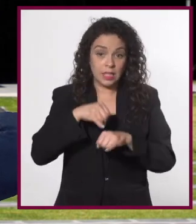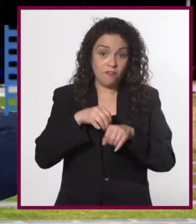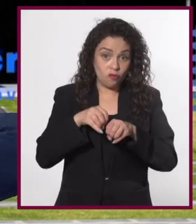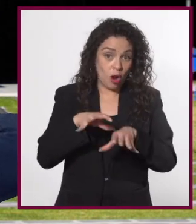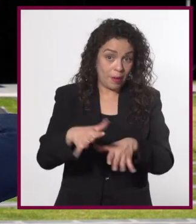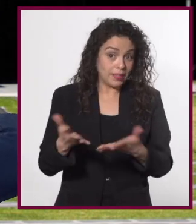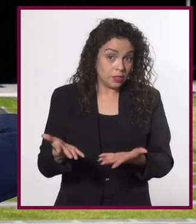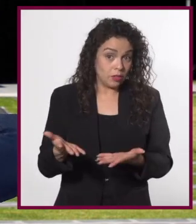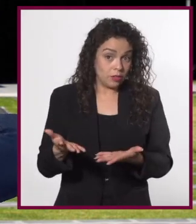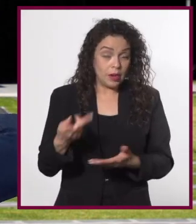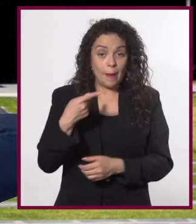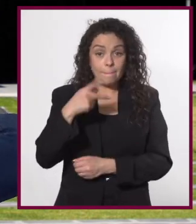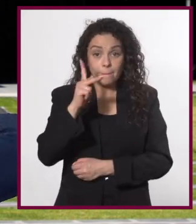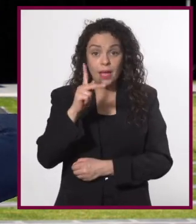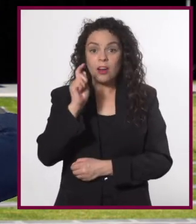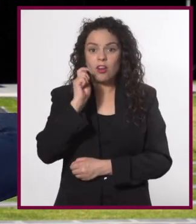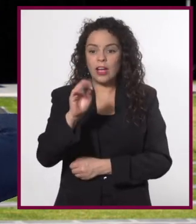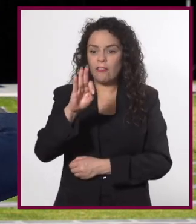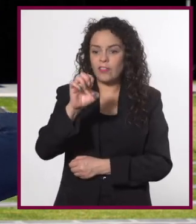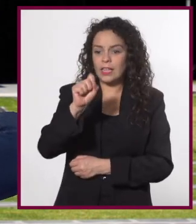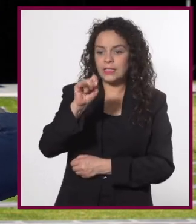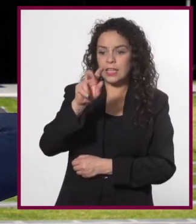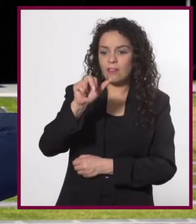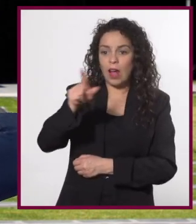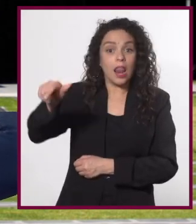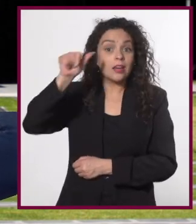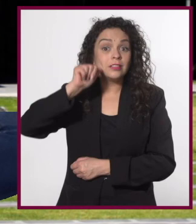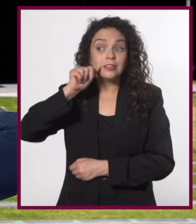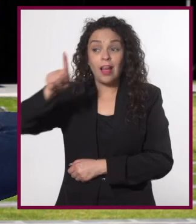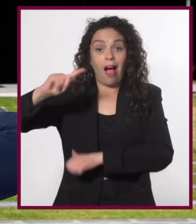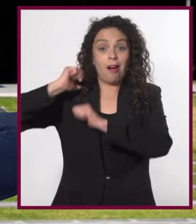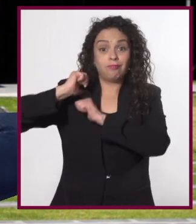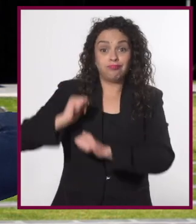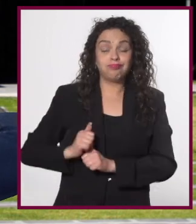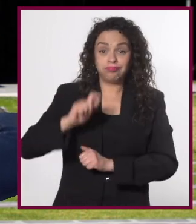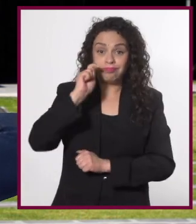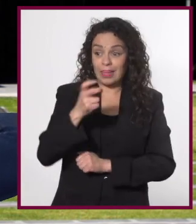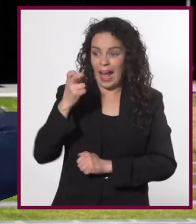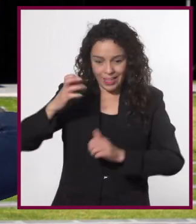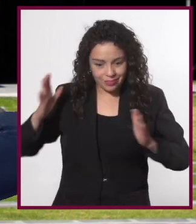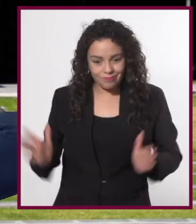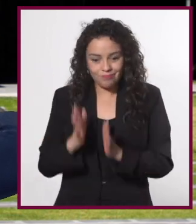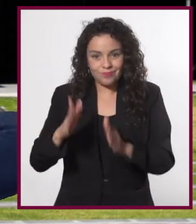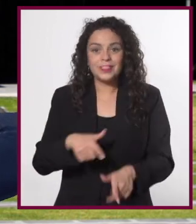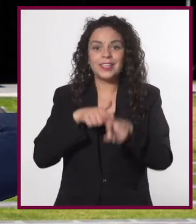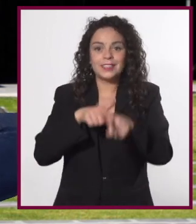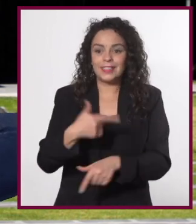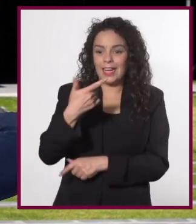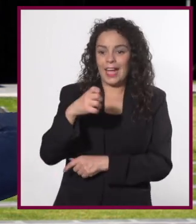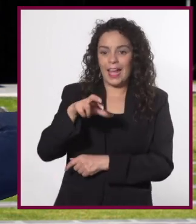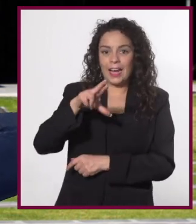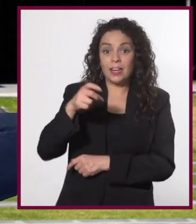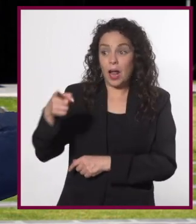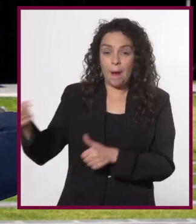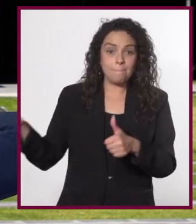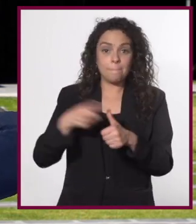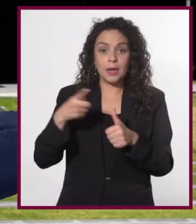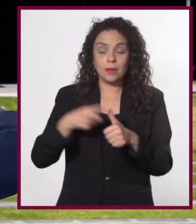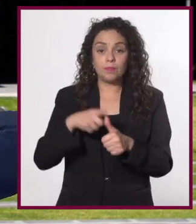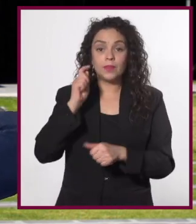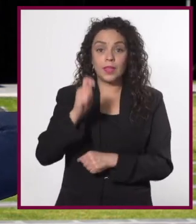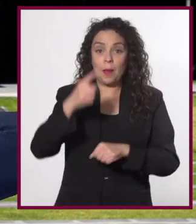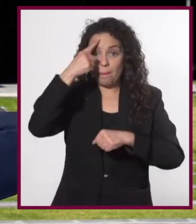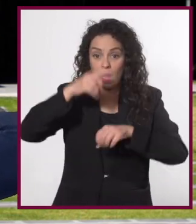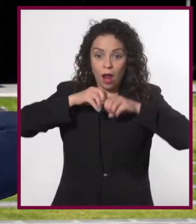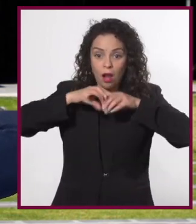documentales. Pero los festivales han sido siempre los encargados de mantener vivo este género y siguen siendo la principal ventana